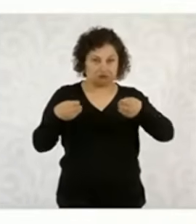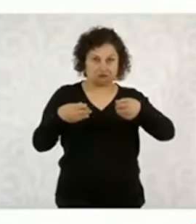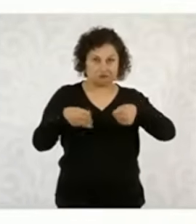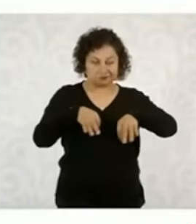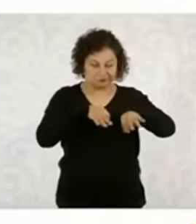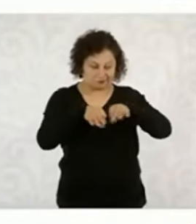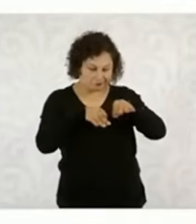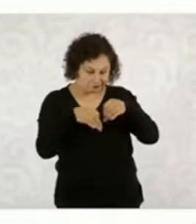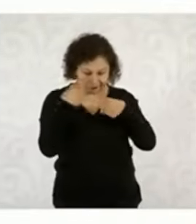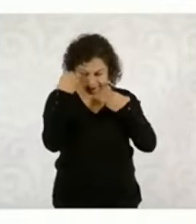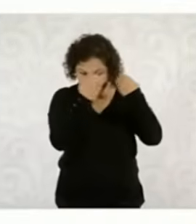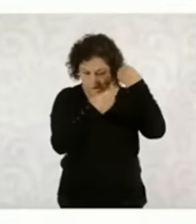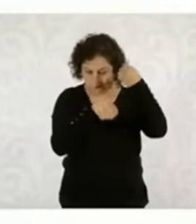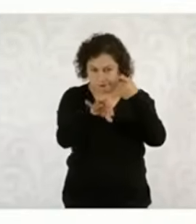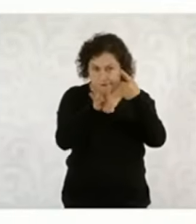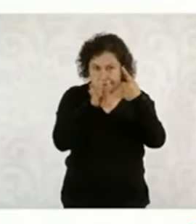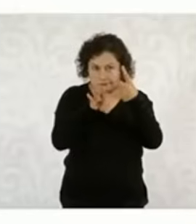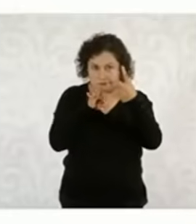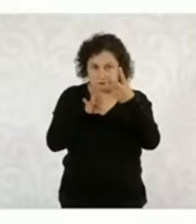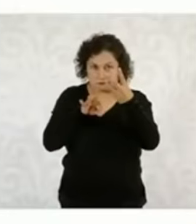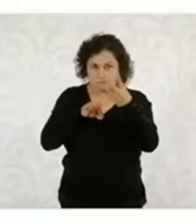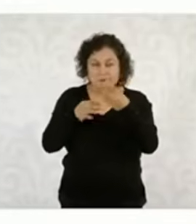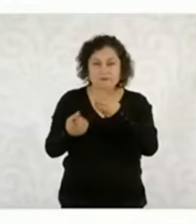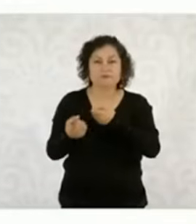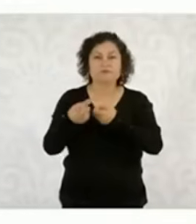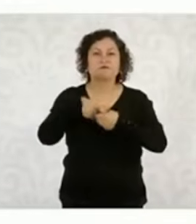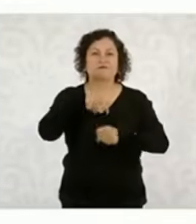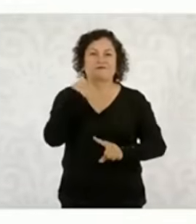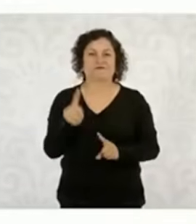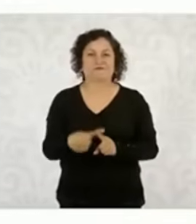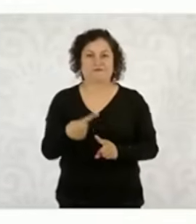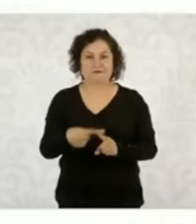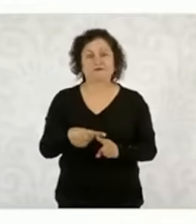quedar. Y en octubre, estas